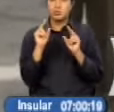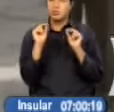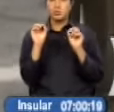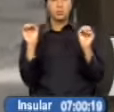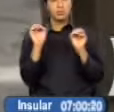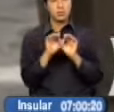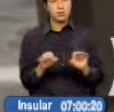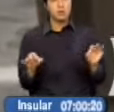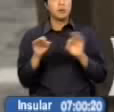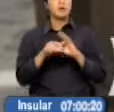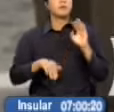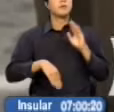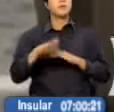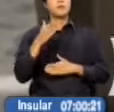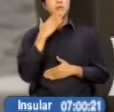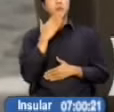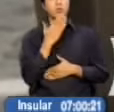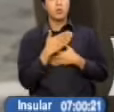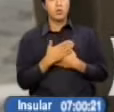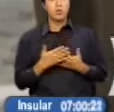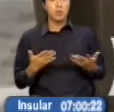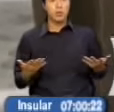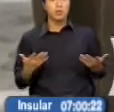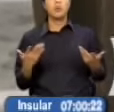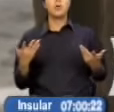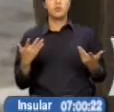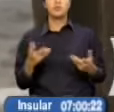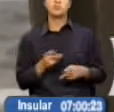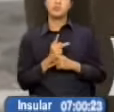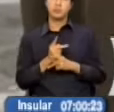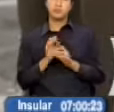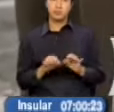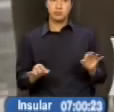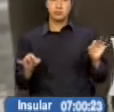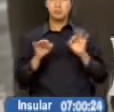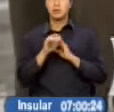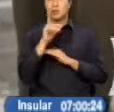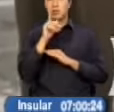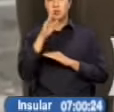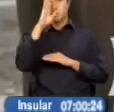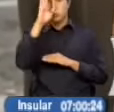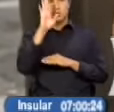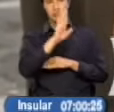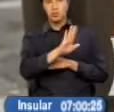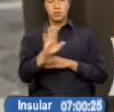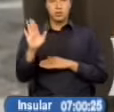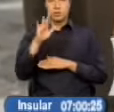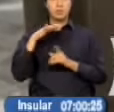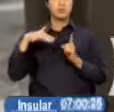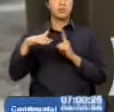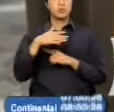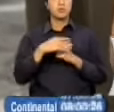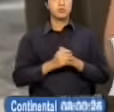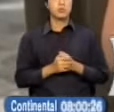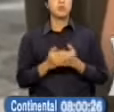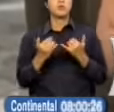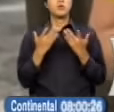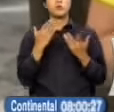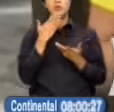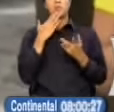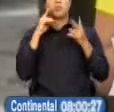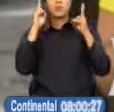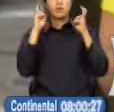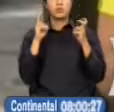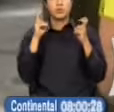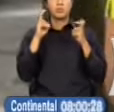además por supuesto que inclusive los bienes materiales administran sean protegidos por parte de estos policías que van a estar aquí en los alrededores ahora es turno del tema